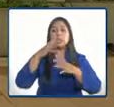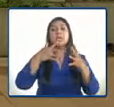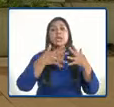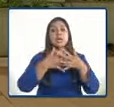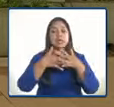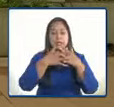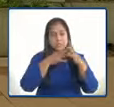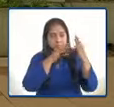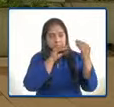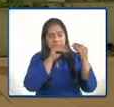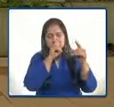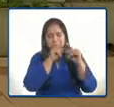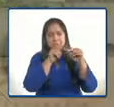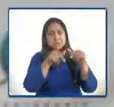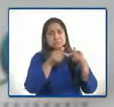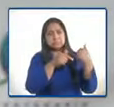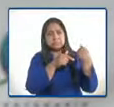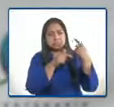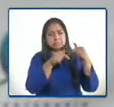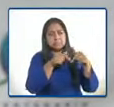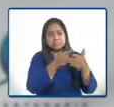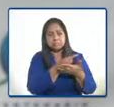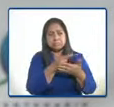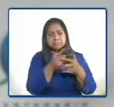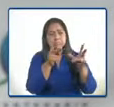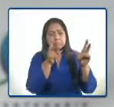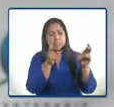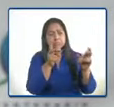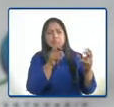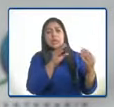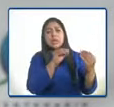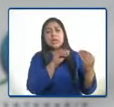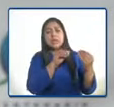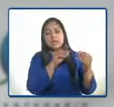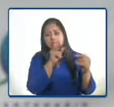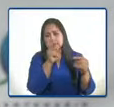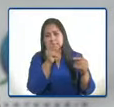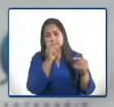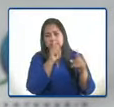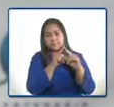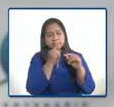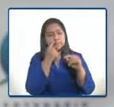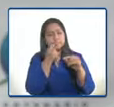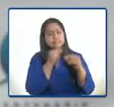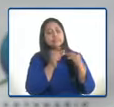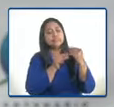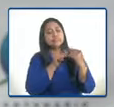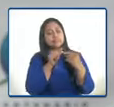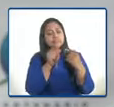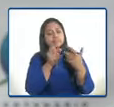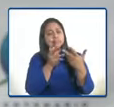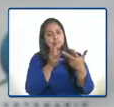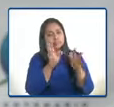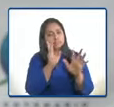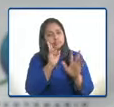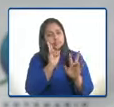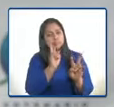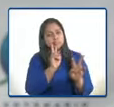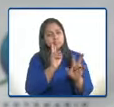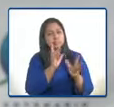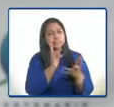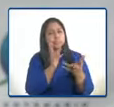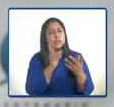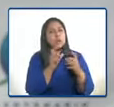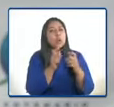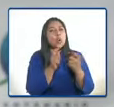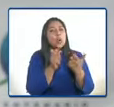haber otro tema de conversación de alto impacto para poder ir ya viendo cómo